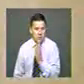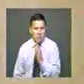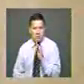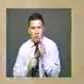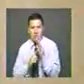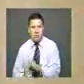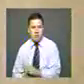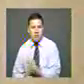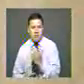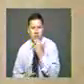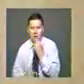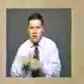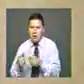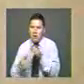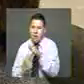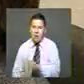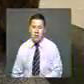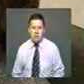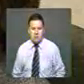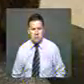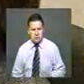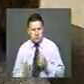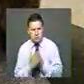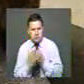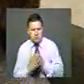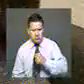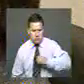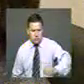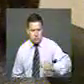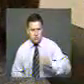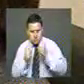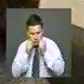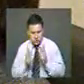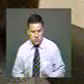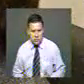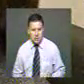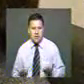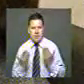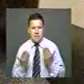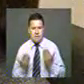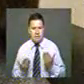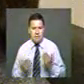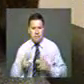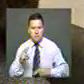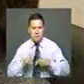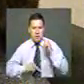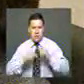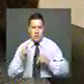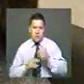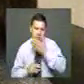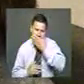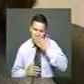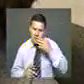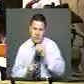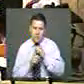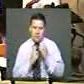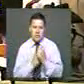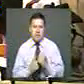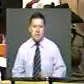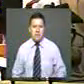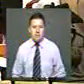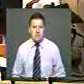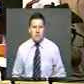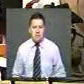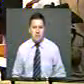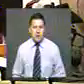discriminación por género. La lucha por los derechos humanos ha permitido construir una mejor sociedad.